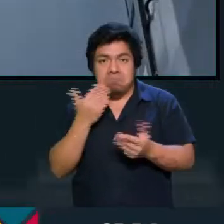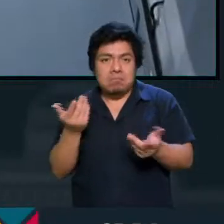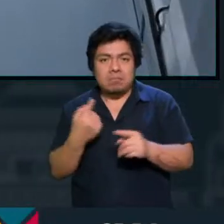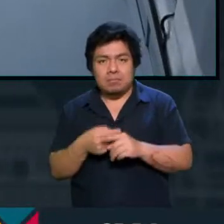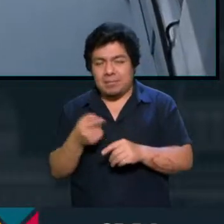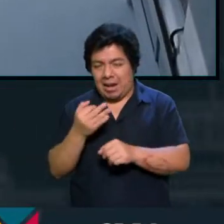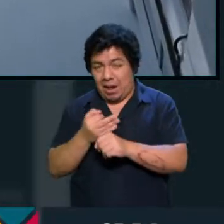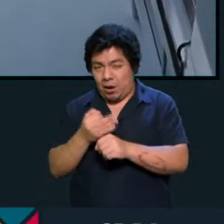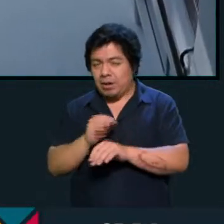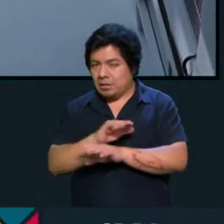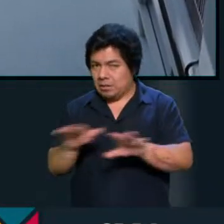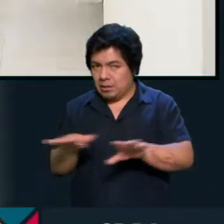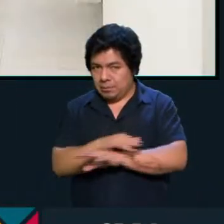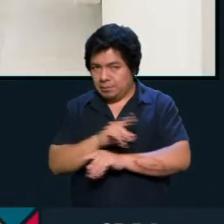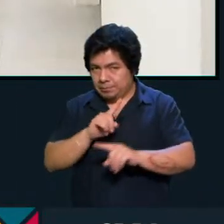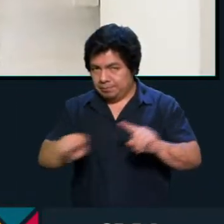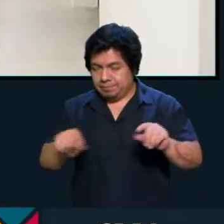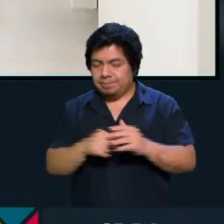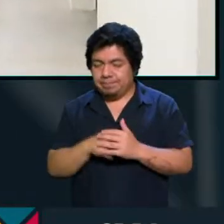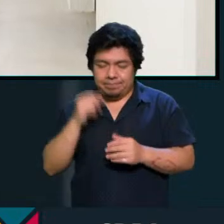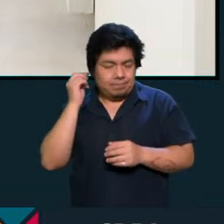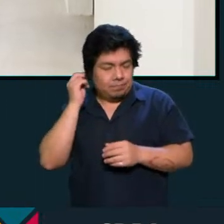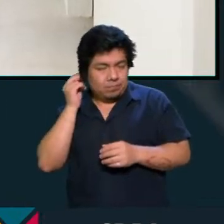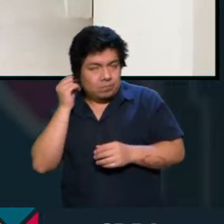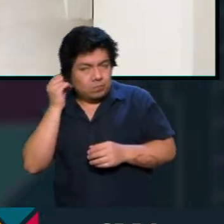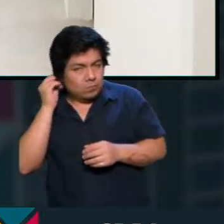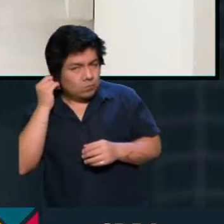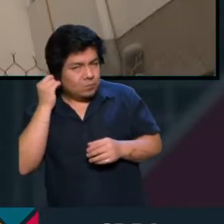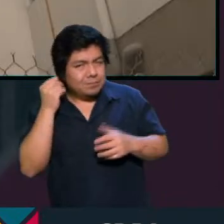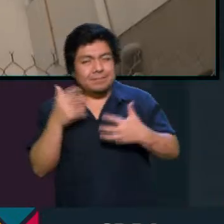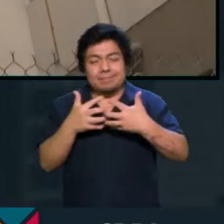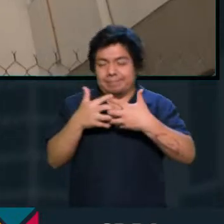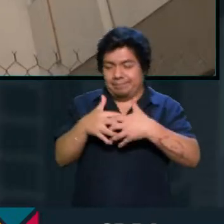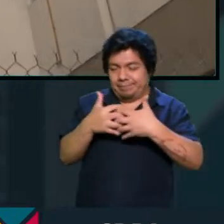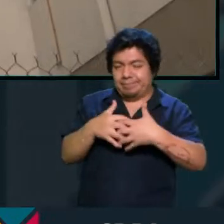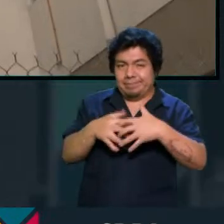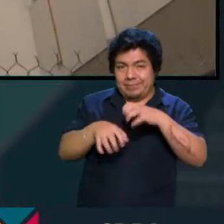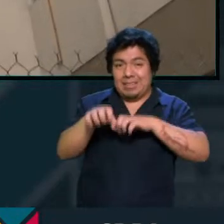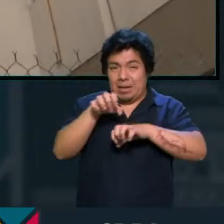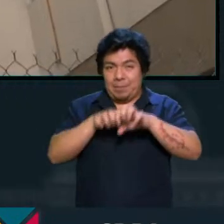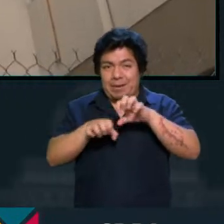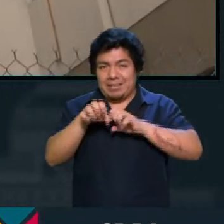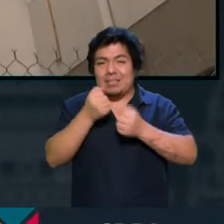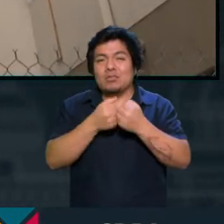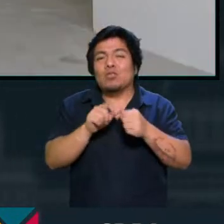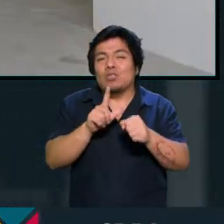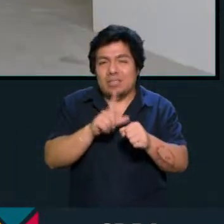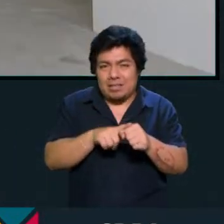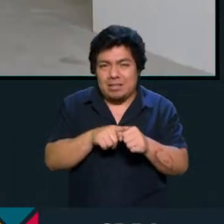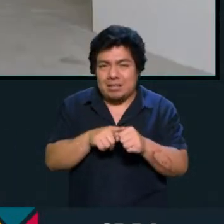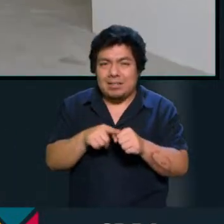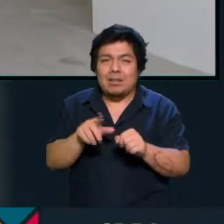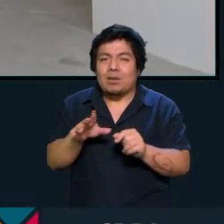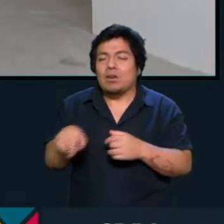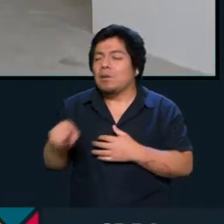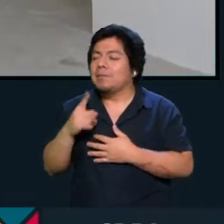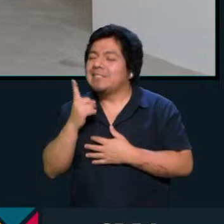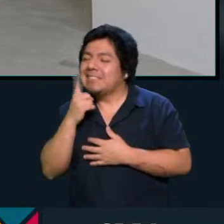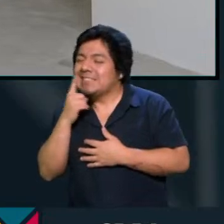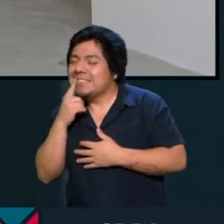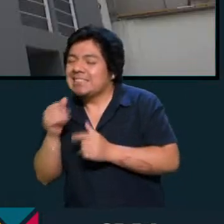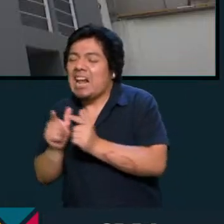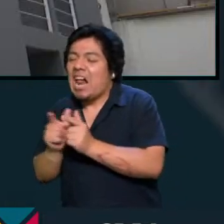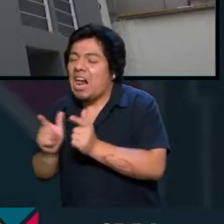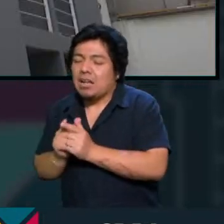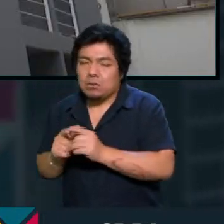empresa que va a tener una finalidad social, no busca el lucro, a diferencia de los demás, que no les importaba si